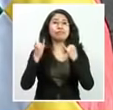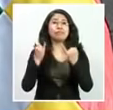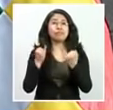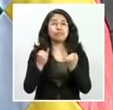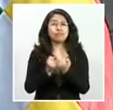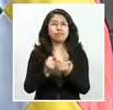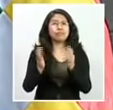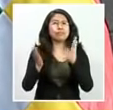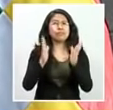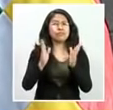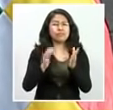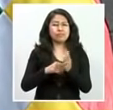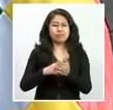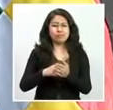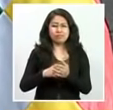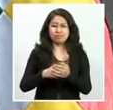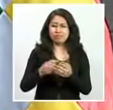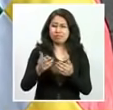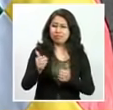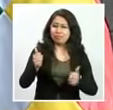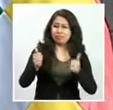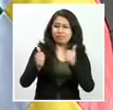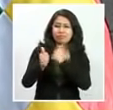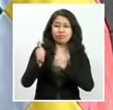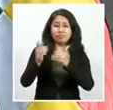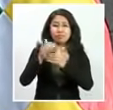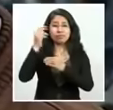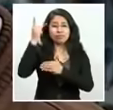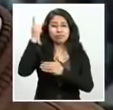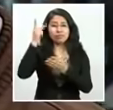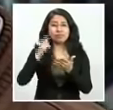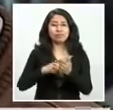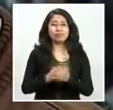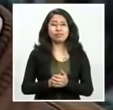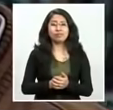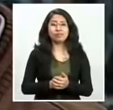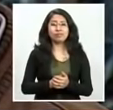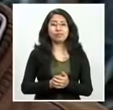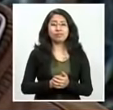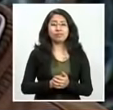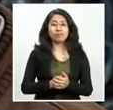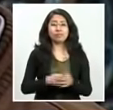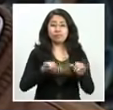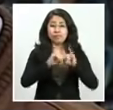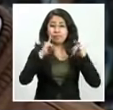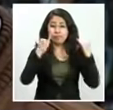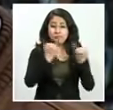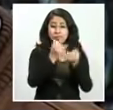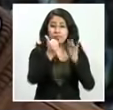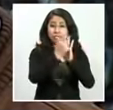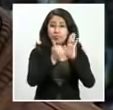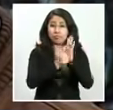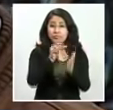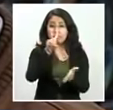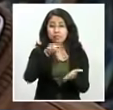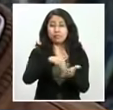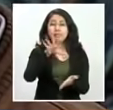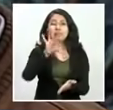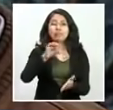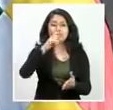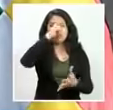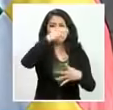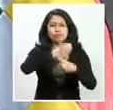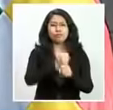instrumento político de persecución. La Procuraduría, creada en 2009 para defender los altos intereses del